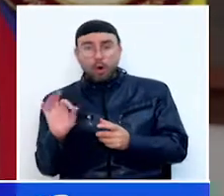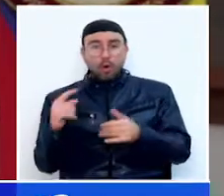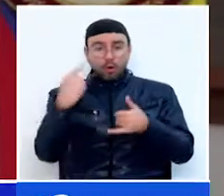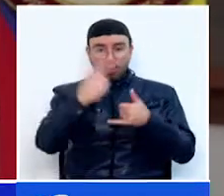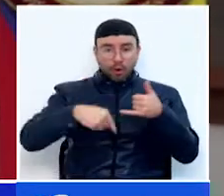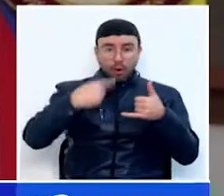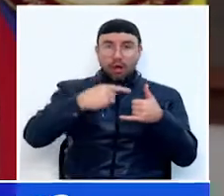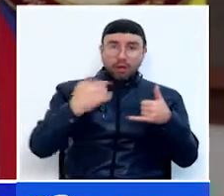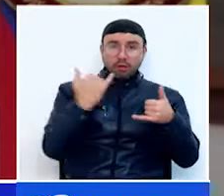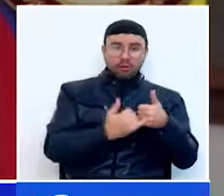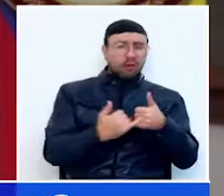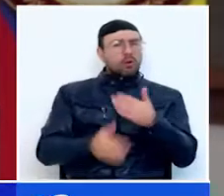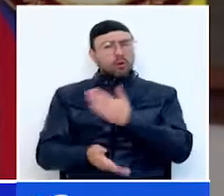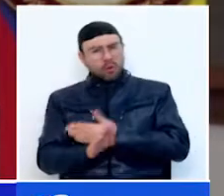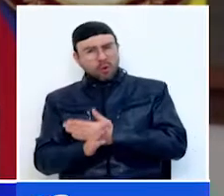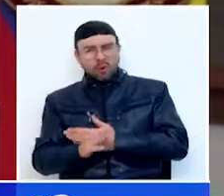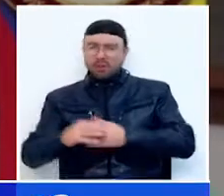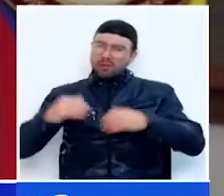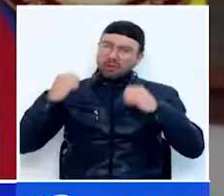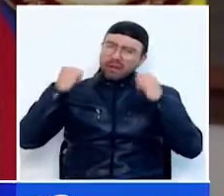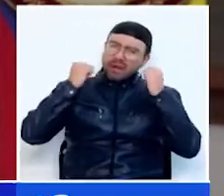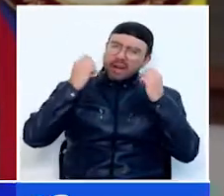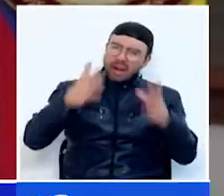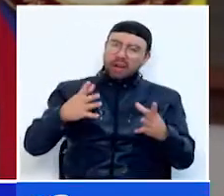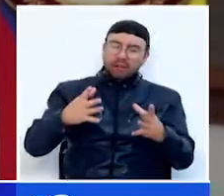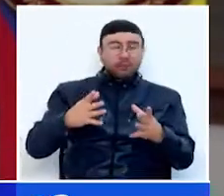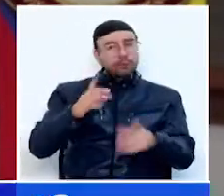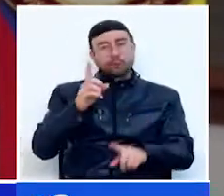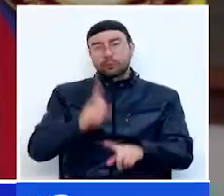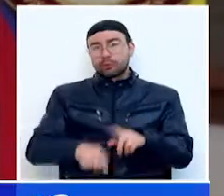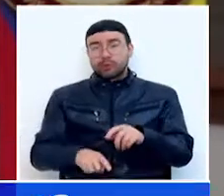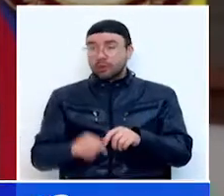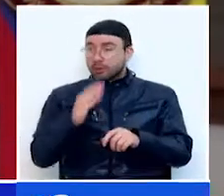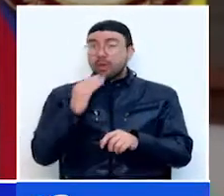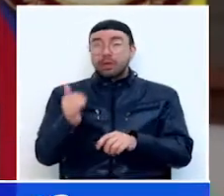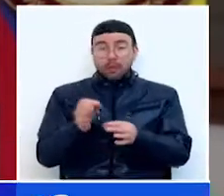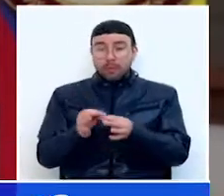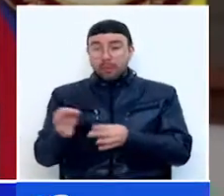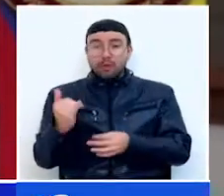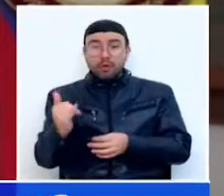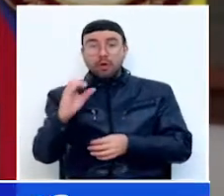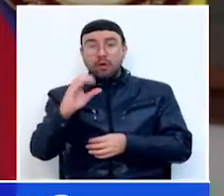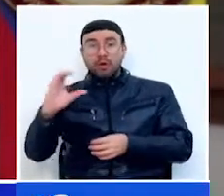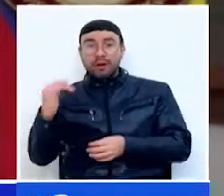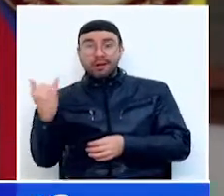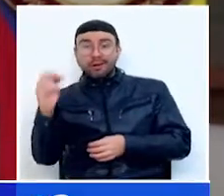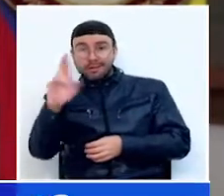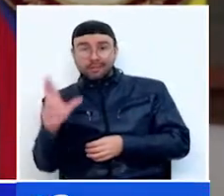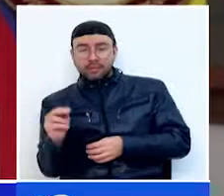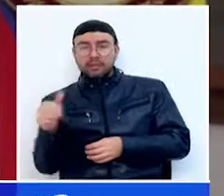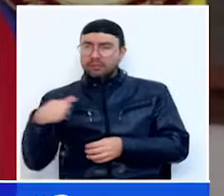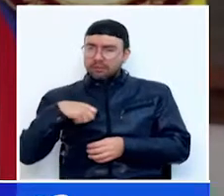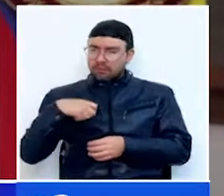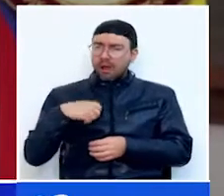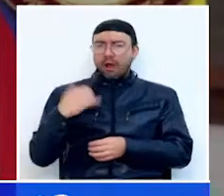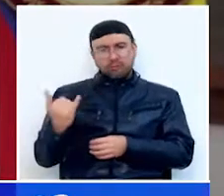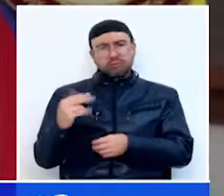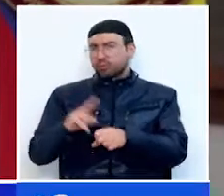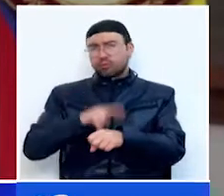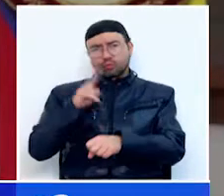seguir viviendo en este caos. Hasta el momento en los municipios del occidente de Risaralda tenemos un parte de